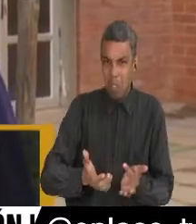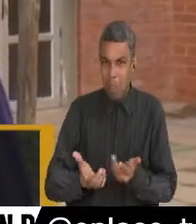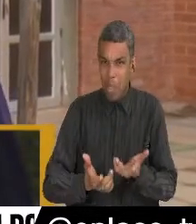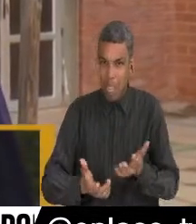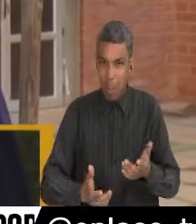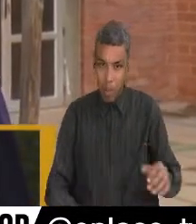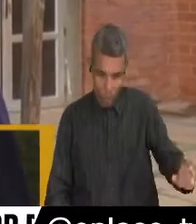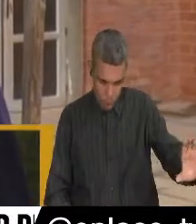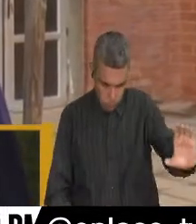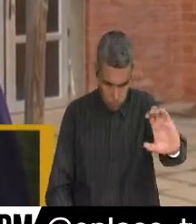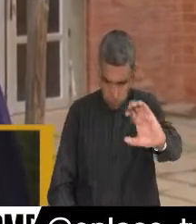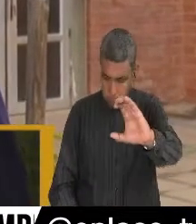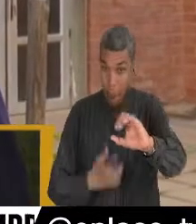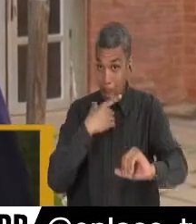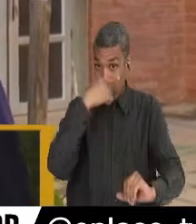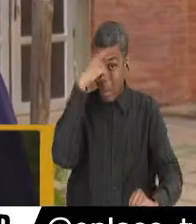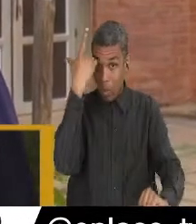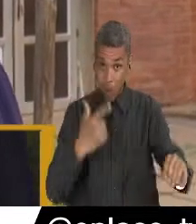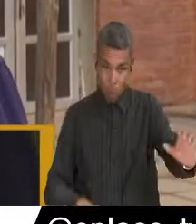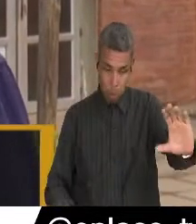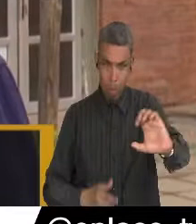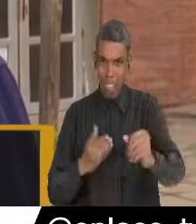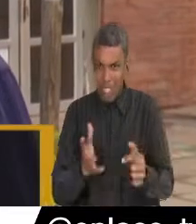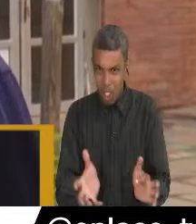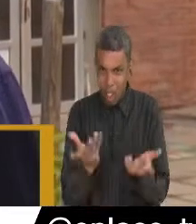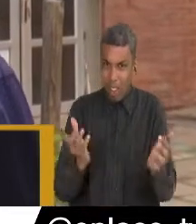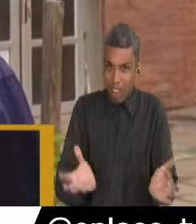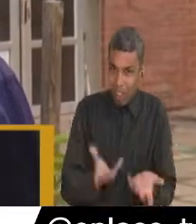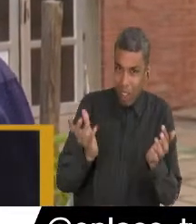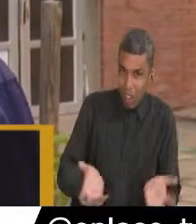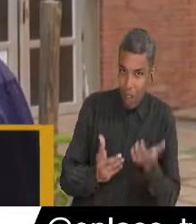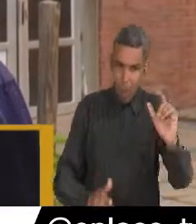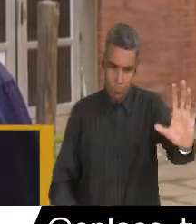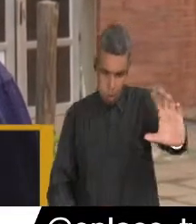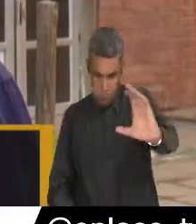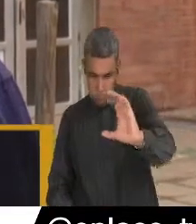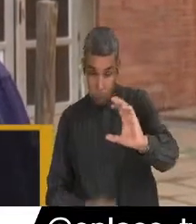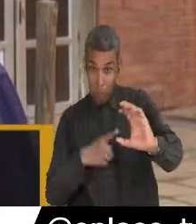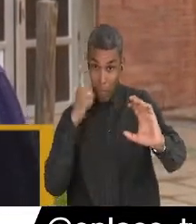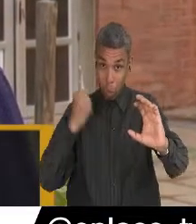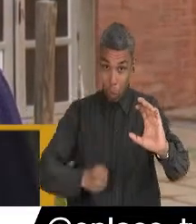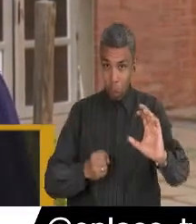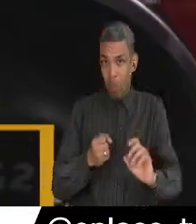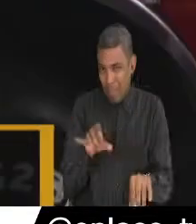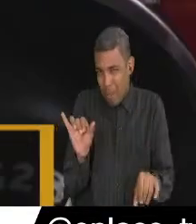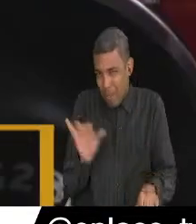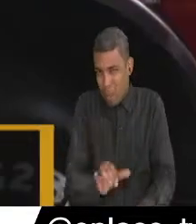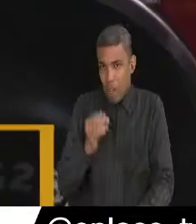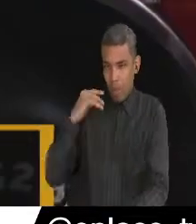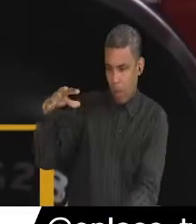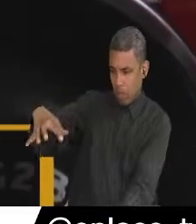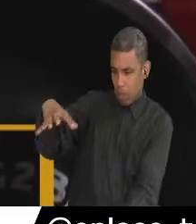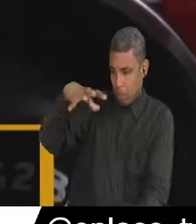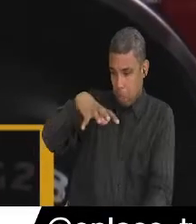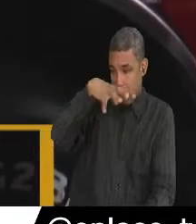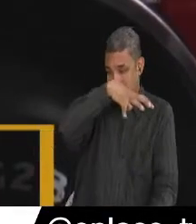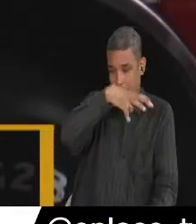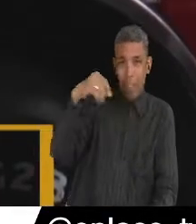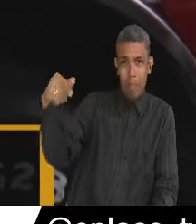por la calor que hace acá, el timbo se reventó y estaba emanando un poco de líquido y los gases. La